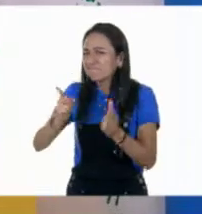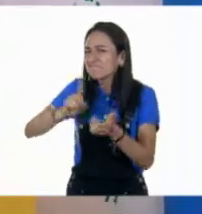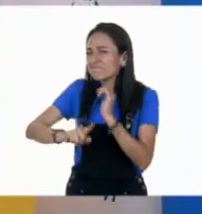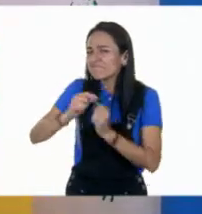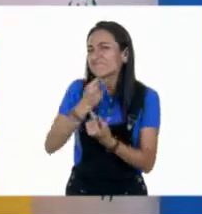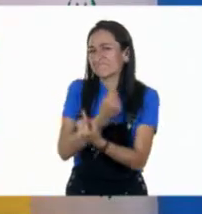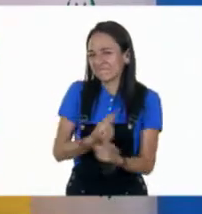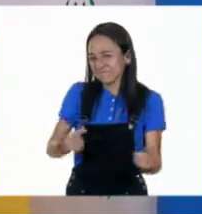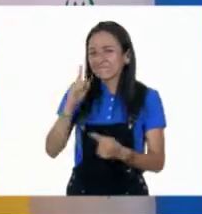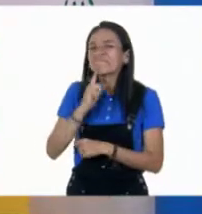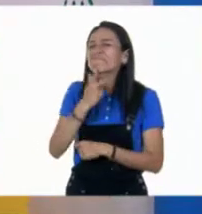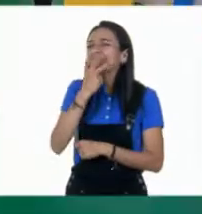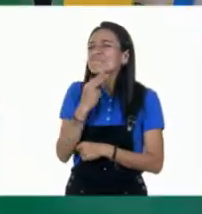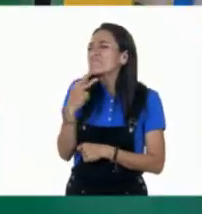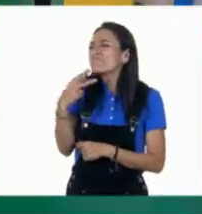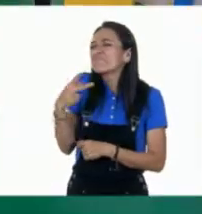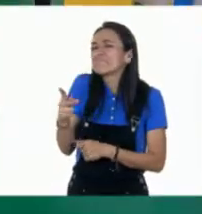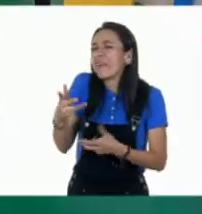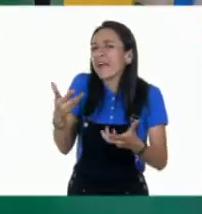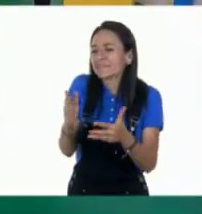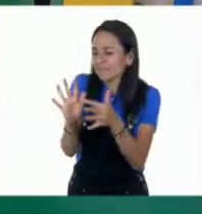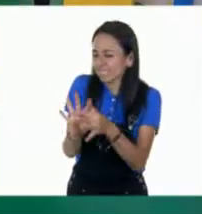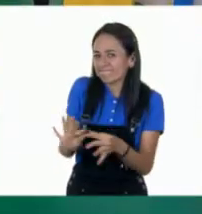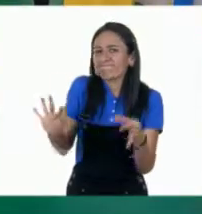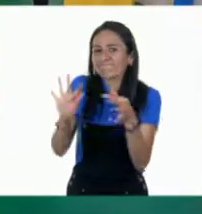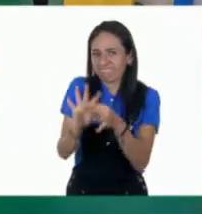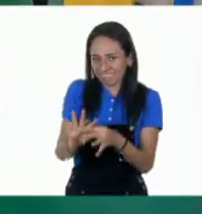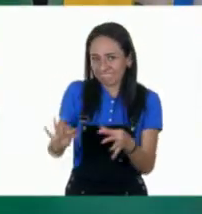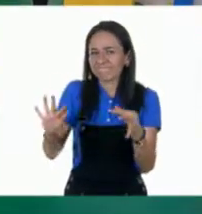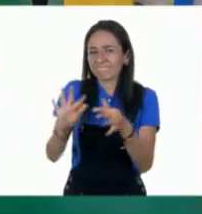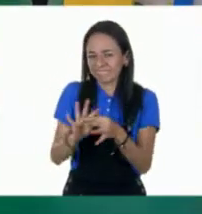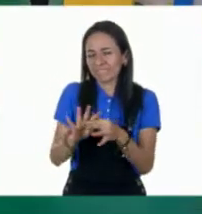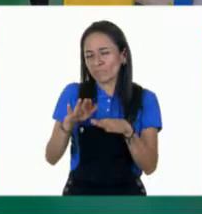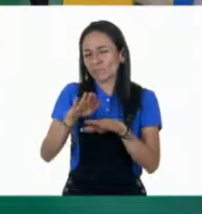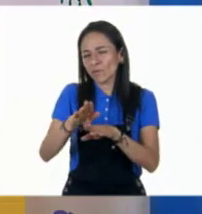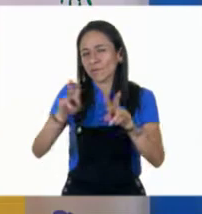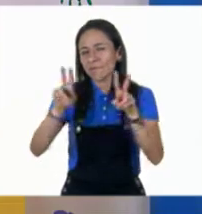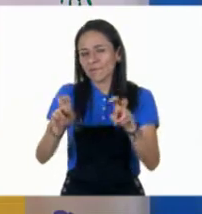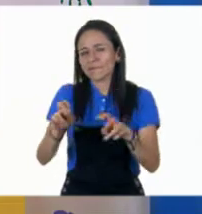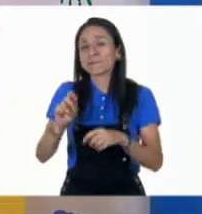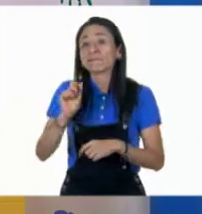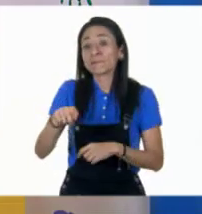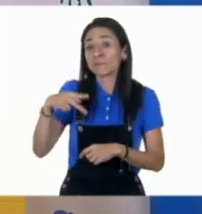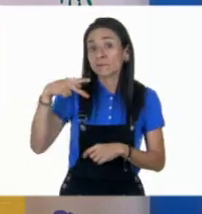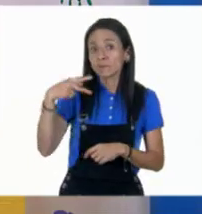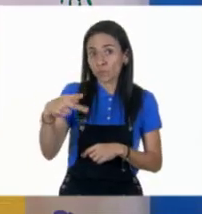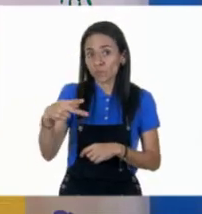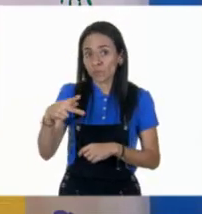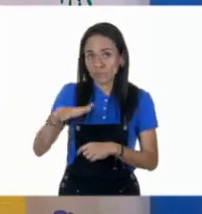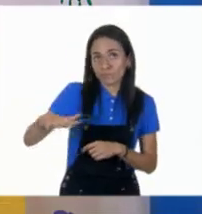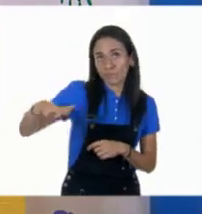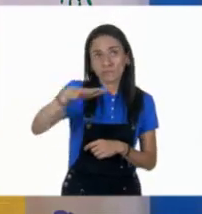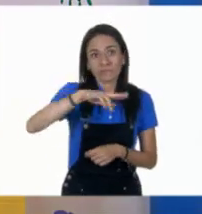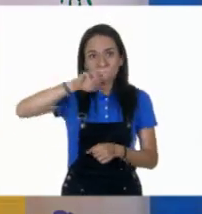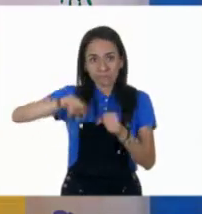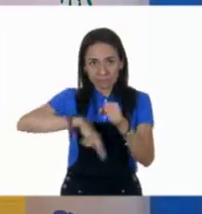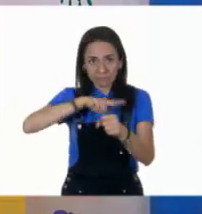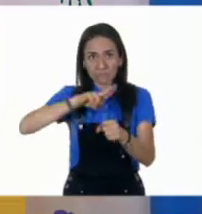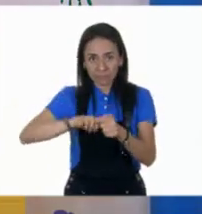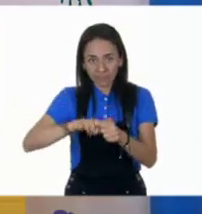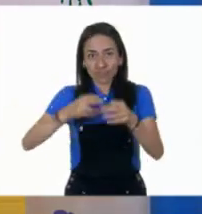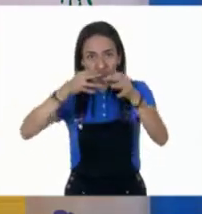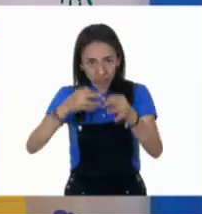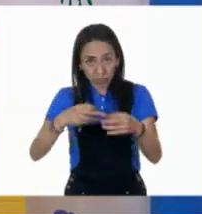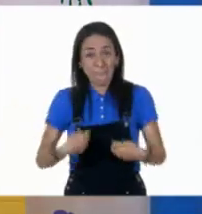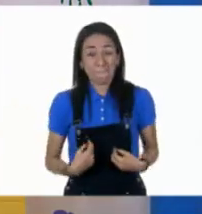me encantaría verlo. Ellos nos van a platicar un poquito acerca de los cambios que han notado en la naturaleza, pero sobre todo del